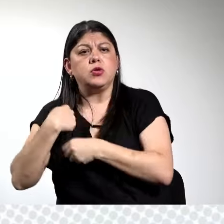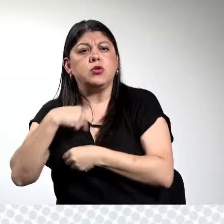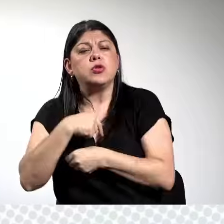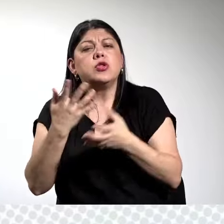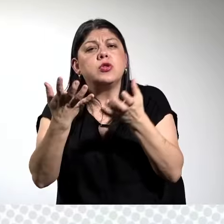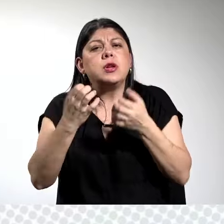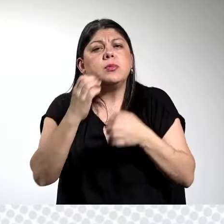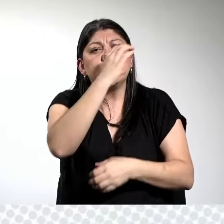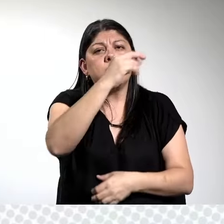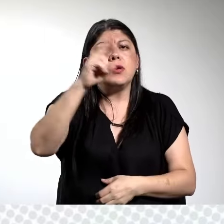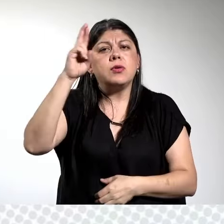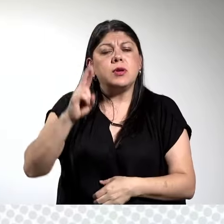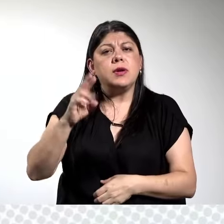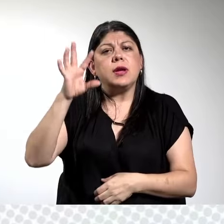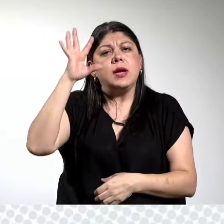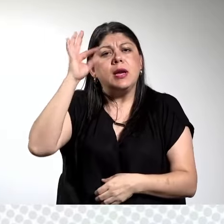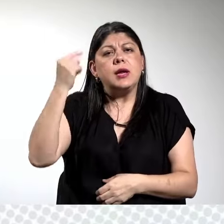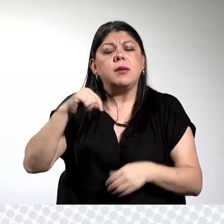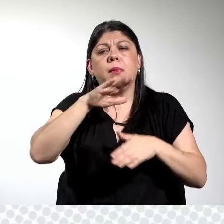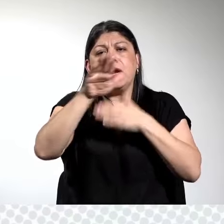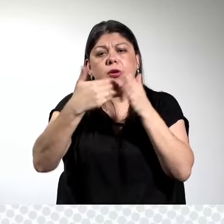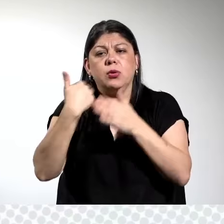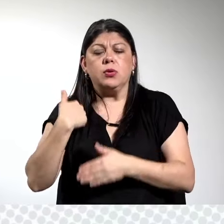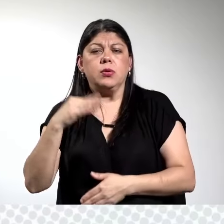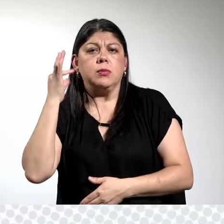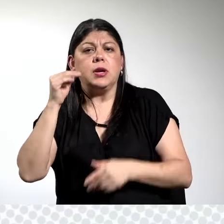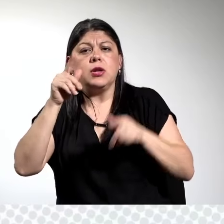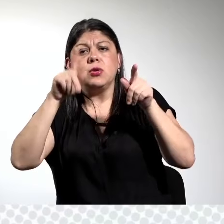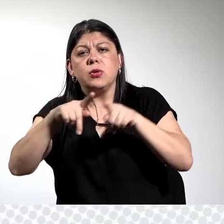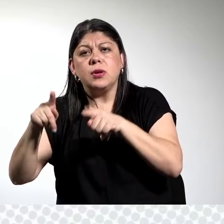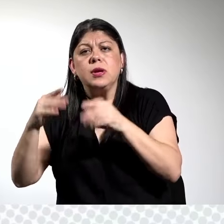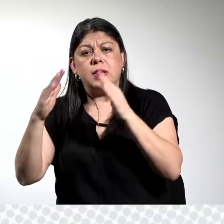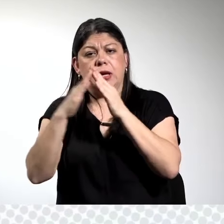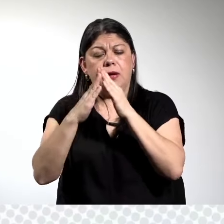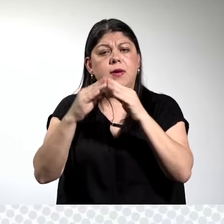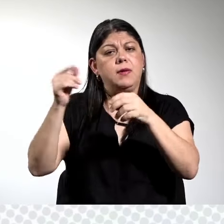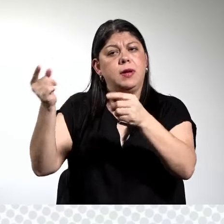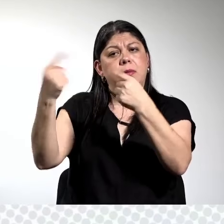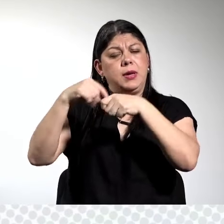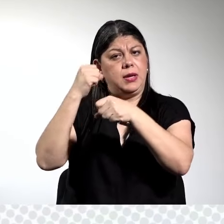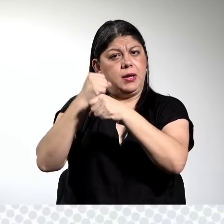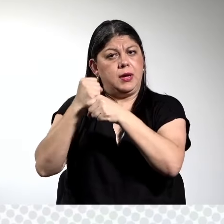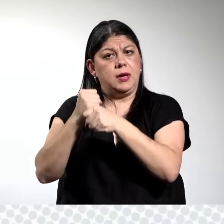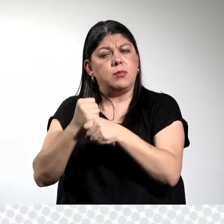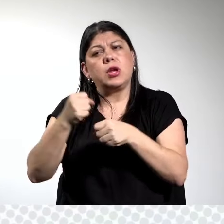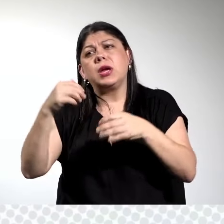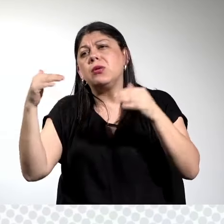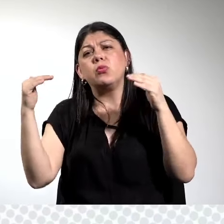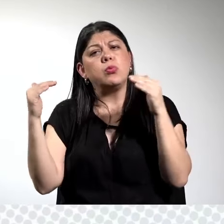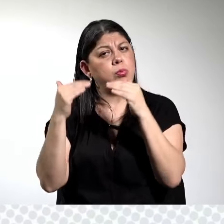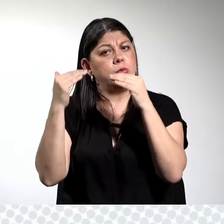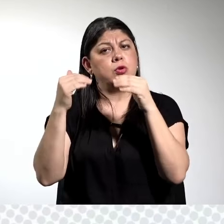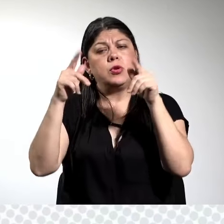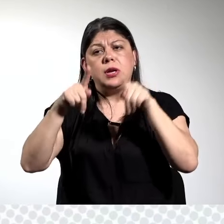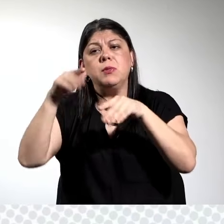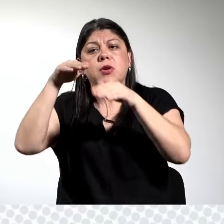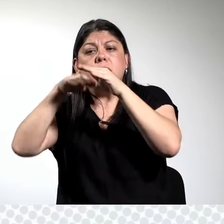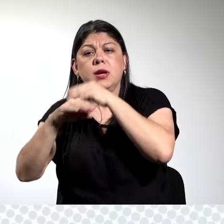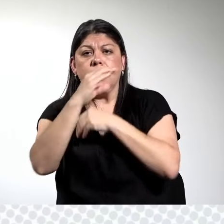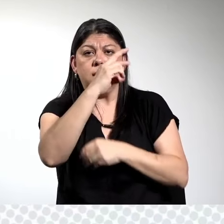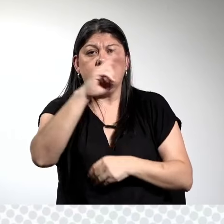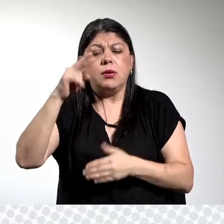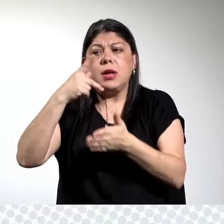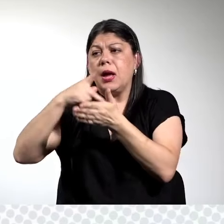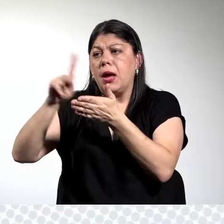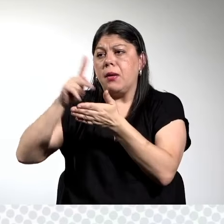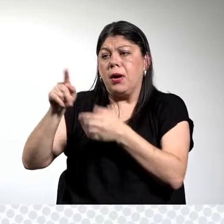que Costa Rica tiene que ser para todos y todas, para todas las personas que vienen acá a trabajar, porque se da la gran injusticia de que las personas migrantes en este país pagan